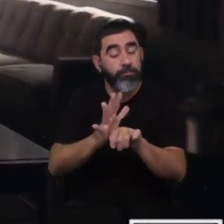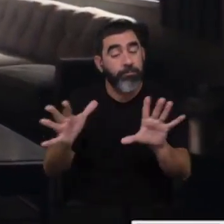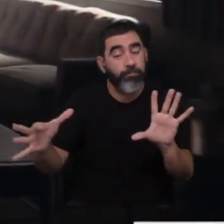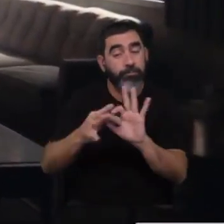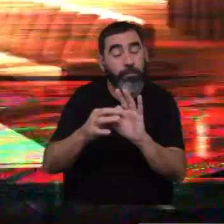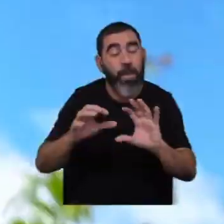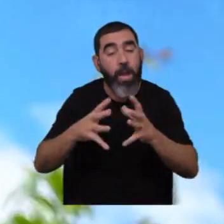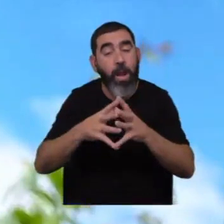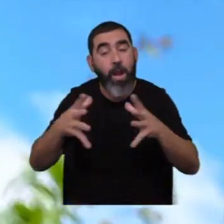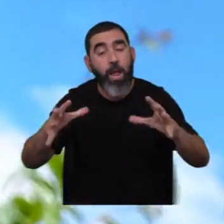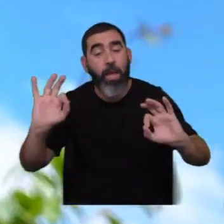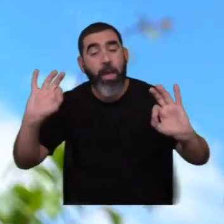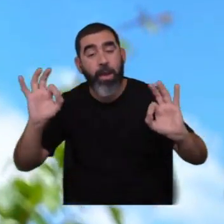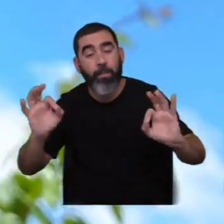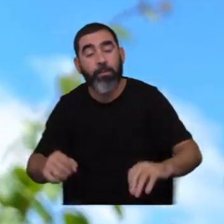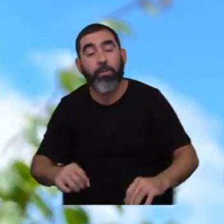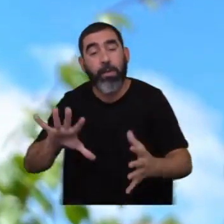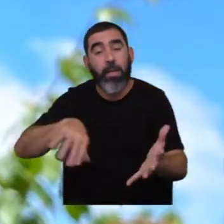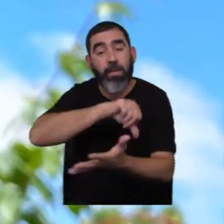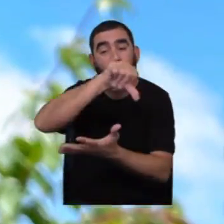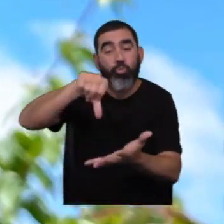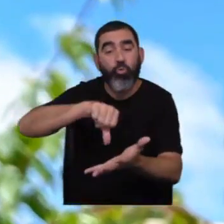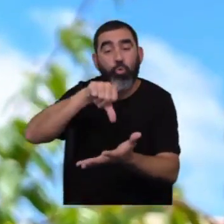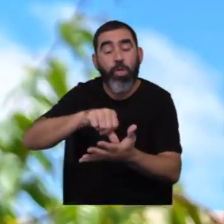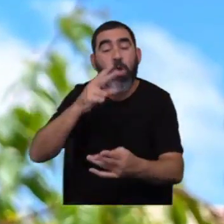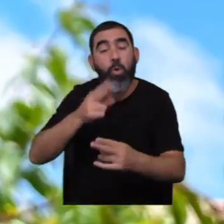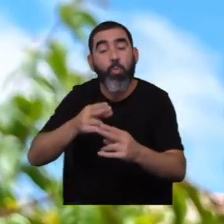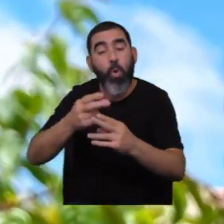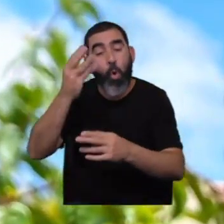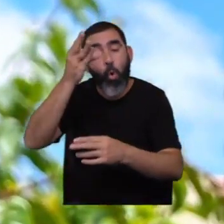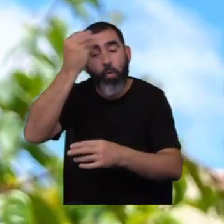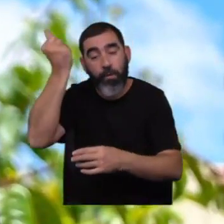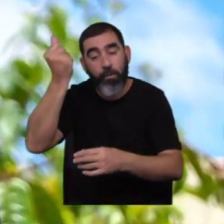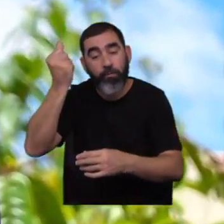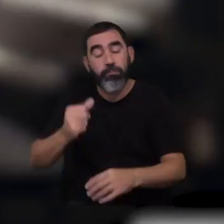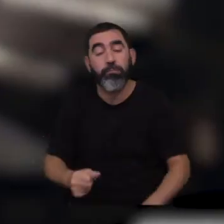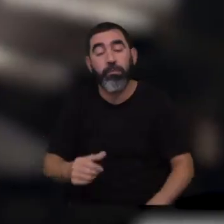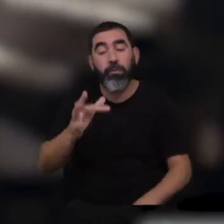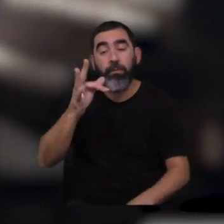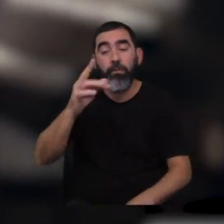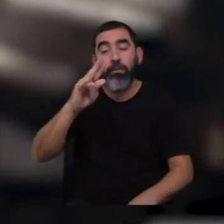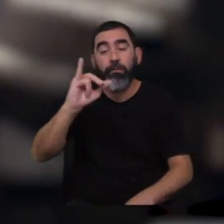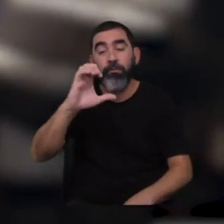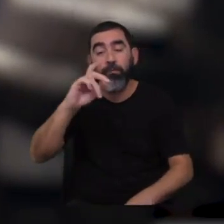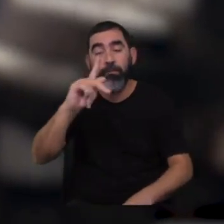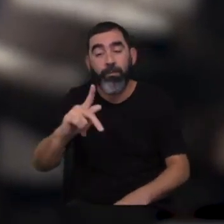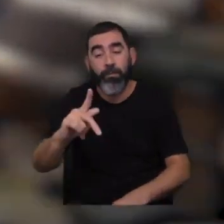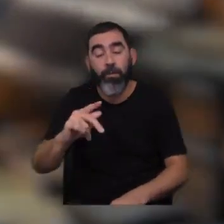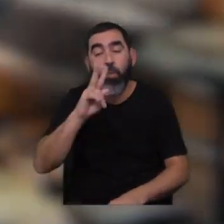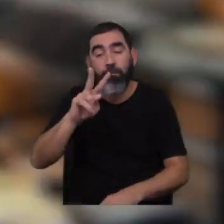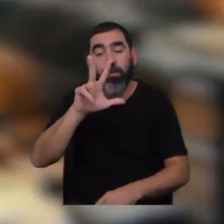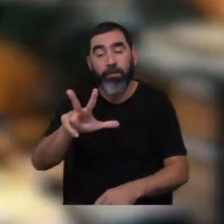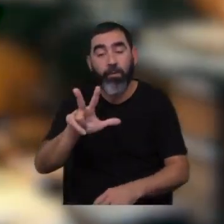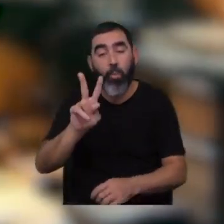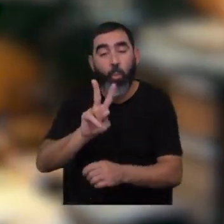Hermano. En La ciudad de los nombres olvidados, de Olympia Frick, novela de 2023, es el guardián, un